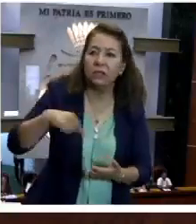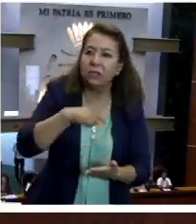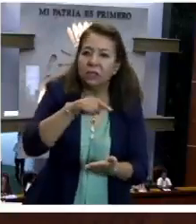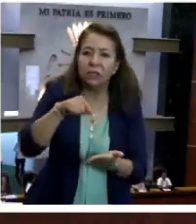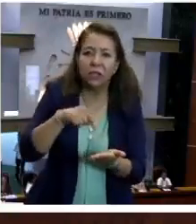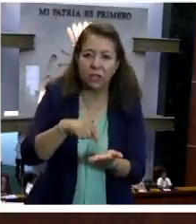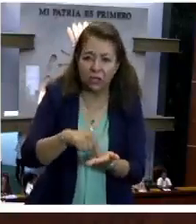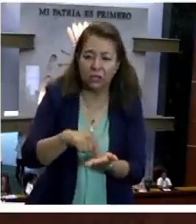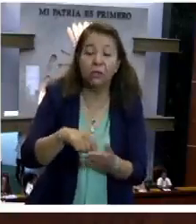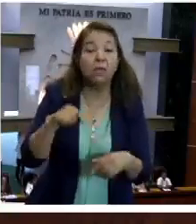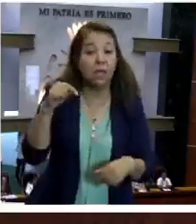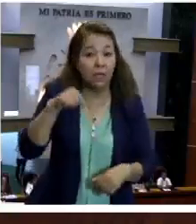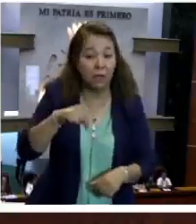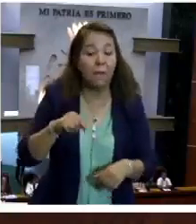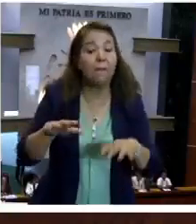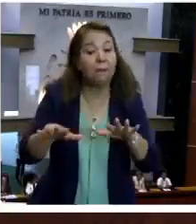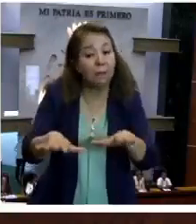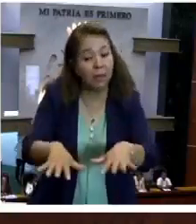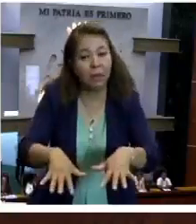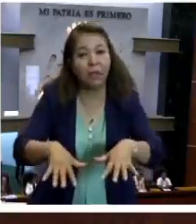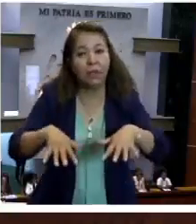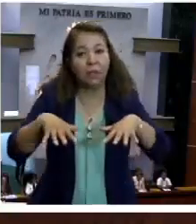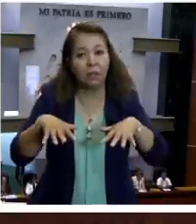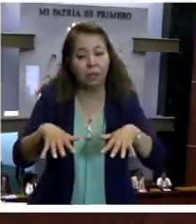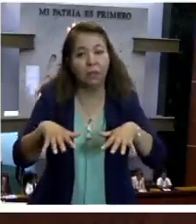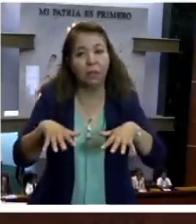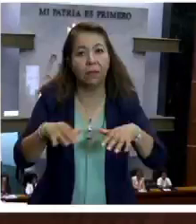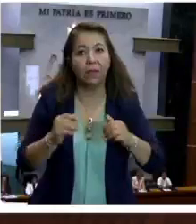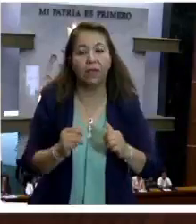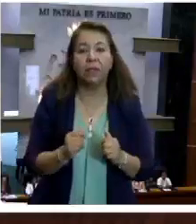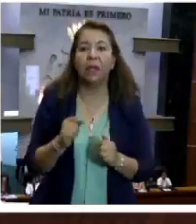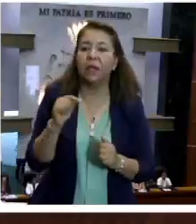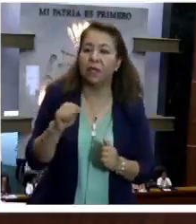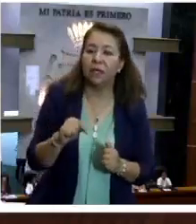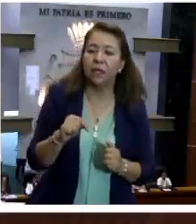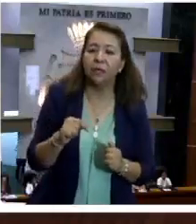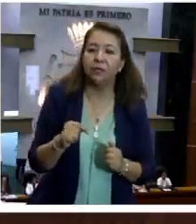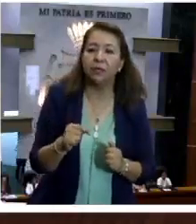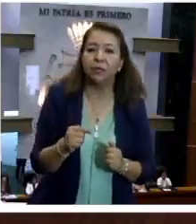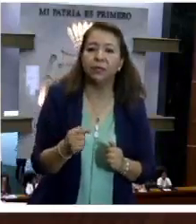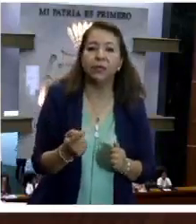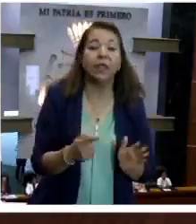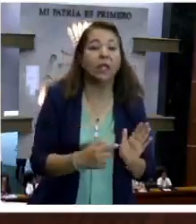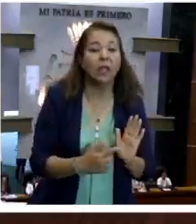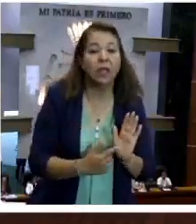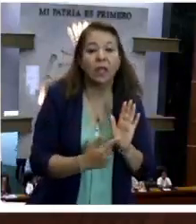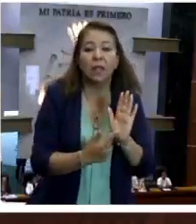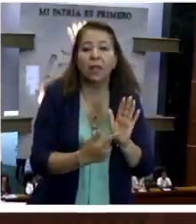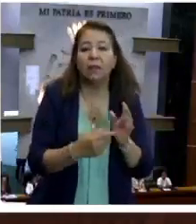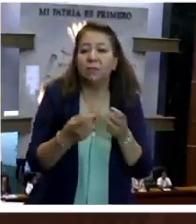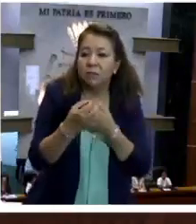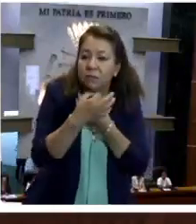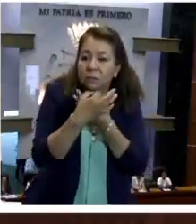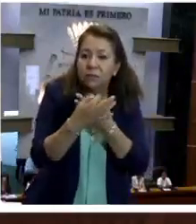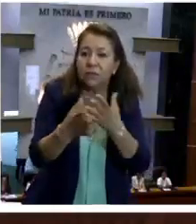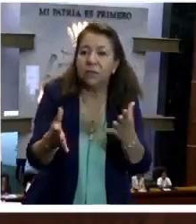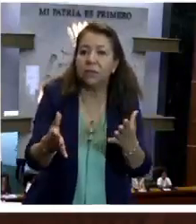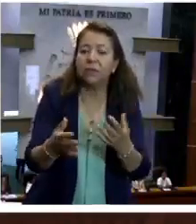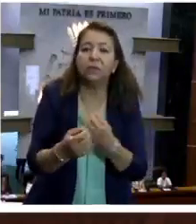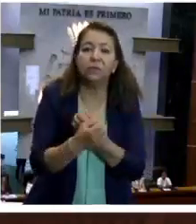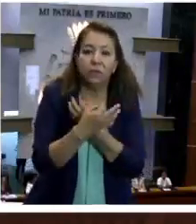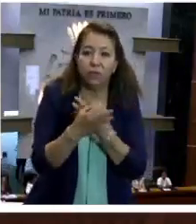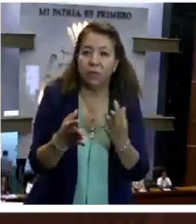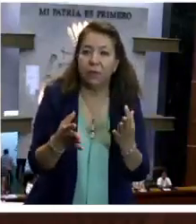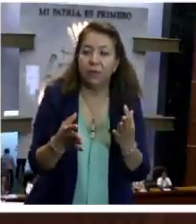este Parlamento en donde precisamente podrán dar a conocer esas experiencias. Las niñas y